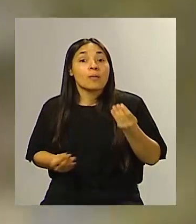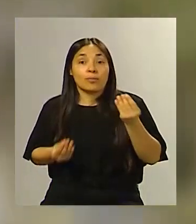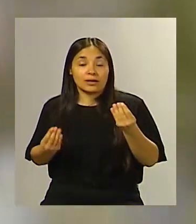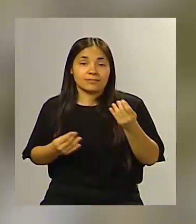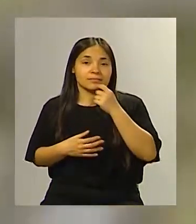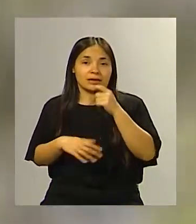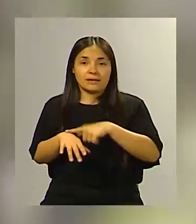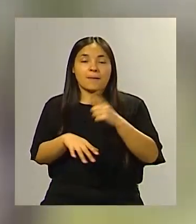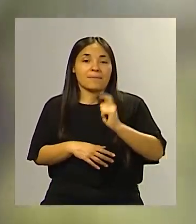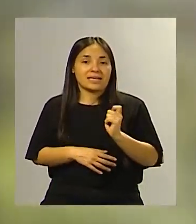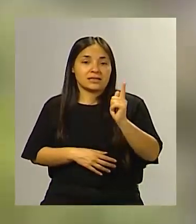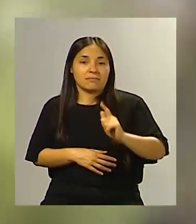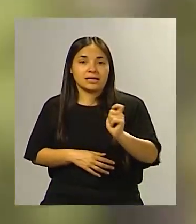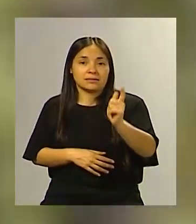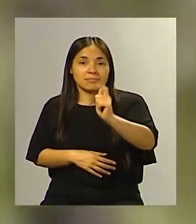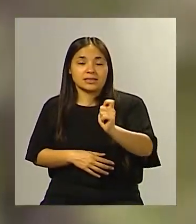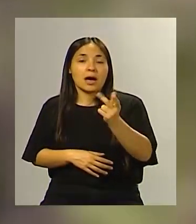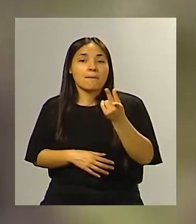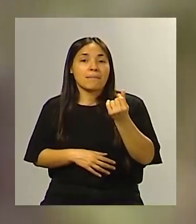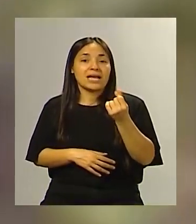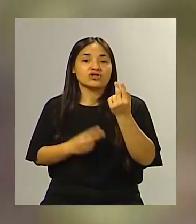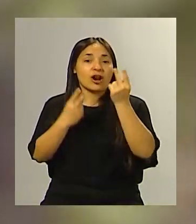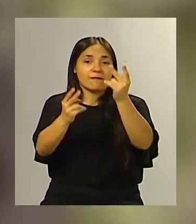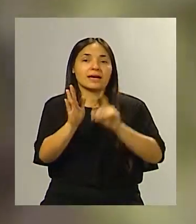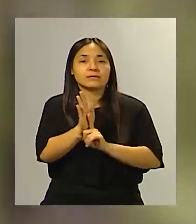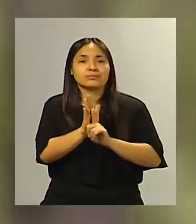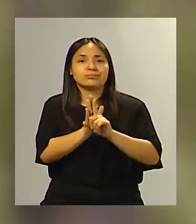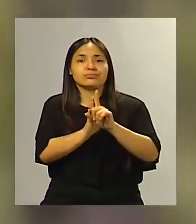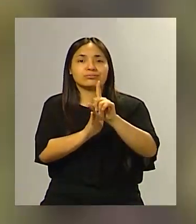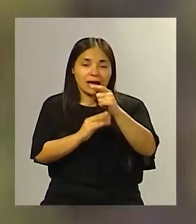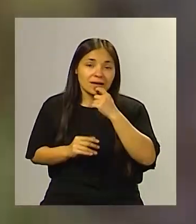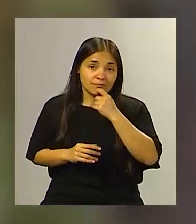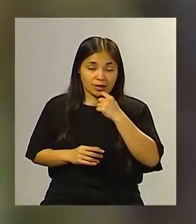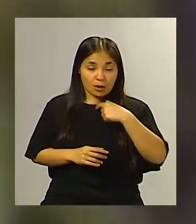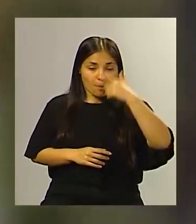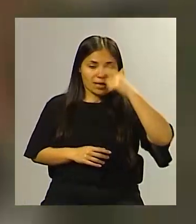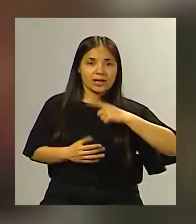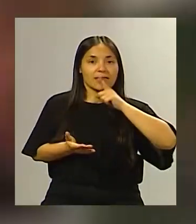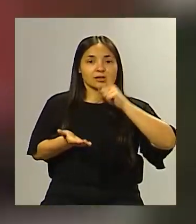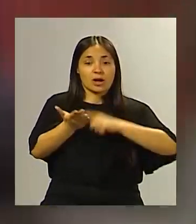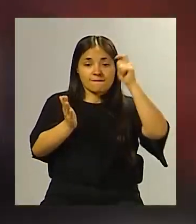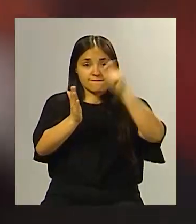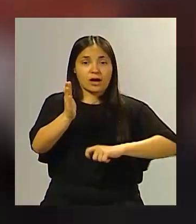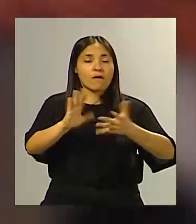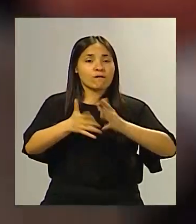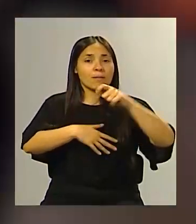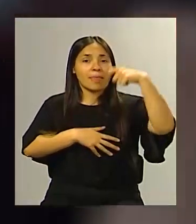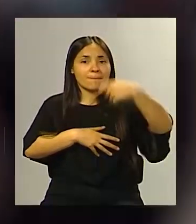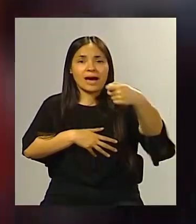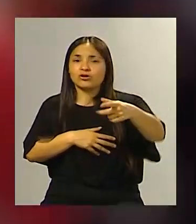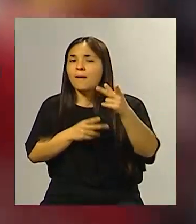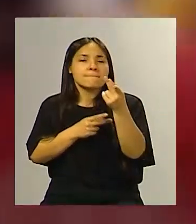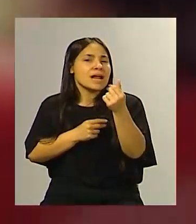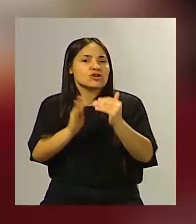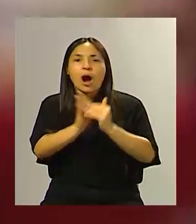medida que van pasando los meses va subiendo el precio de los viajes egresados, pero quien firma y respeta su forma de pago, ya que le queda la tarifa